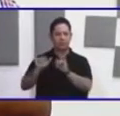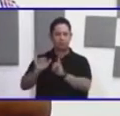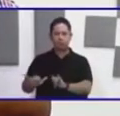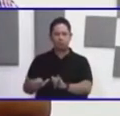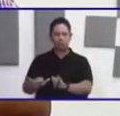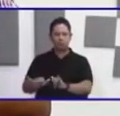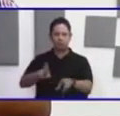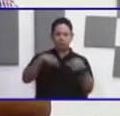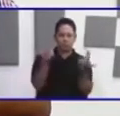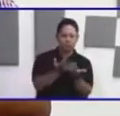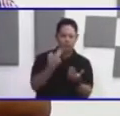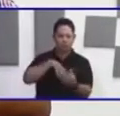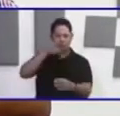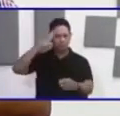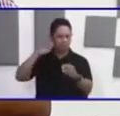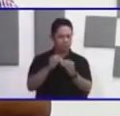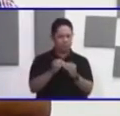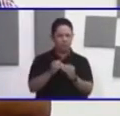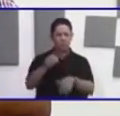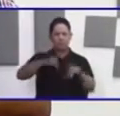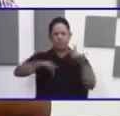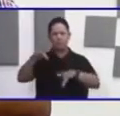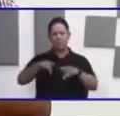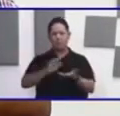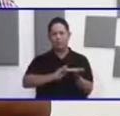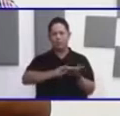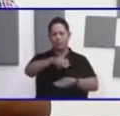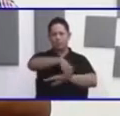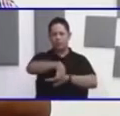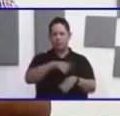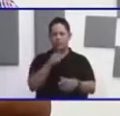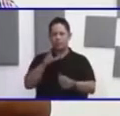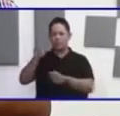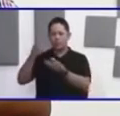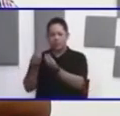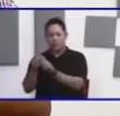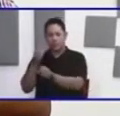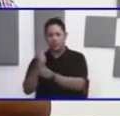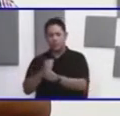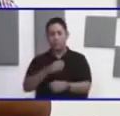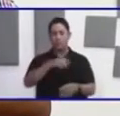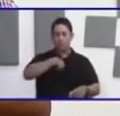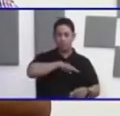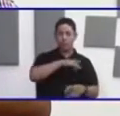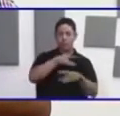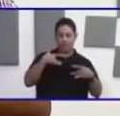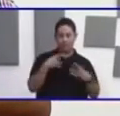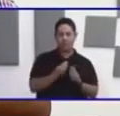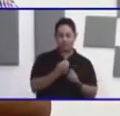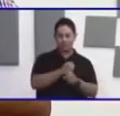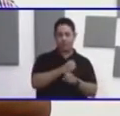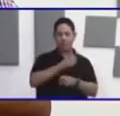en varias reuniones acordamos junto con el Secretario de Infraestructura y su equipo de trabajo y el equipo de trabajo de salud, y con la Sociedad Colombiana de